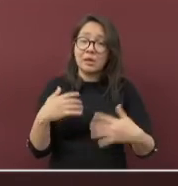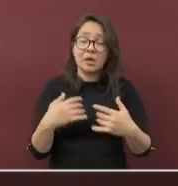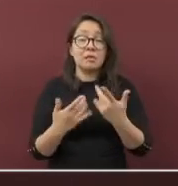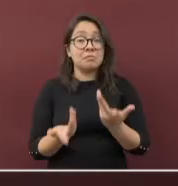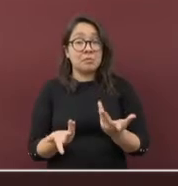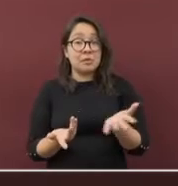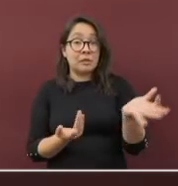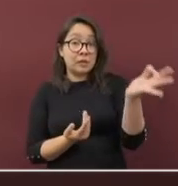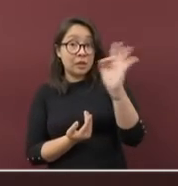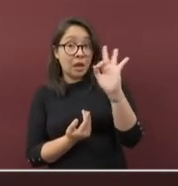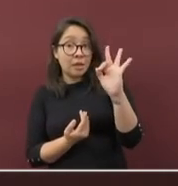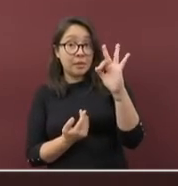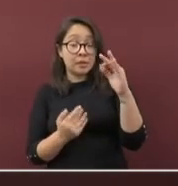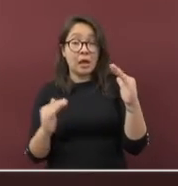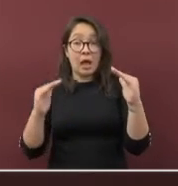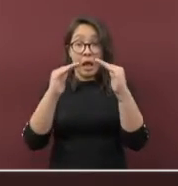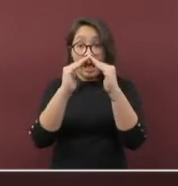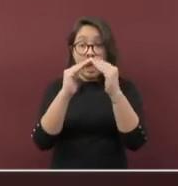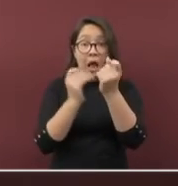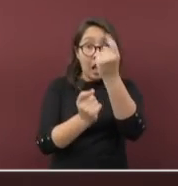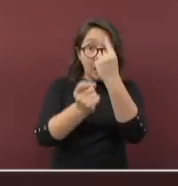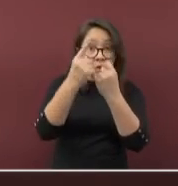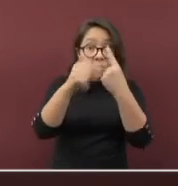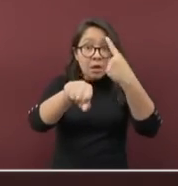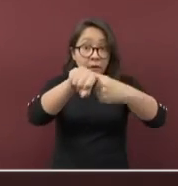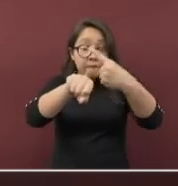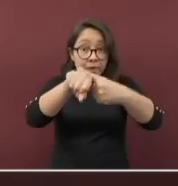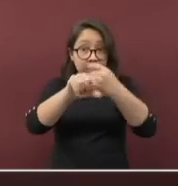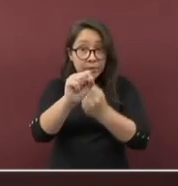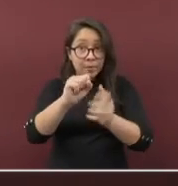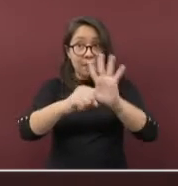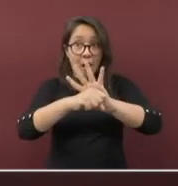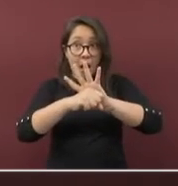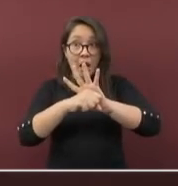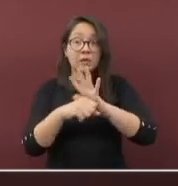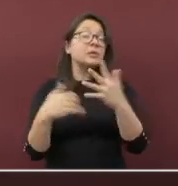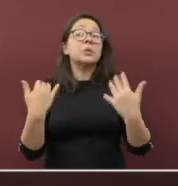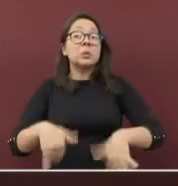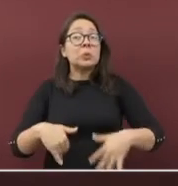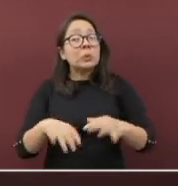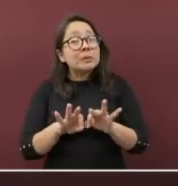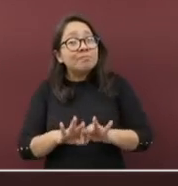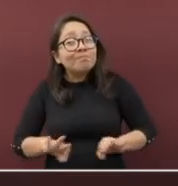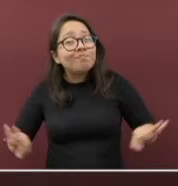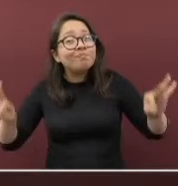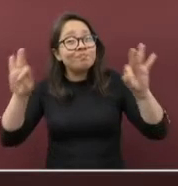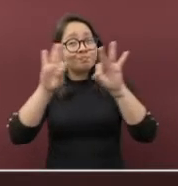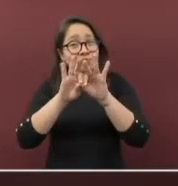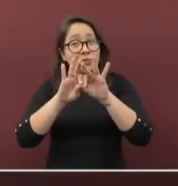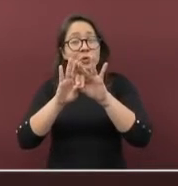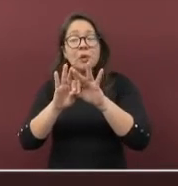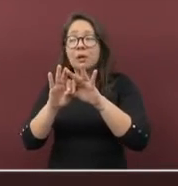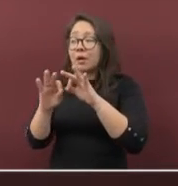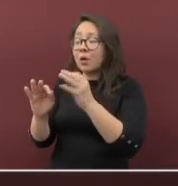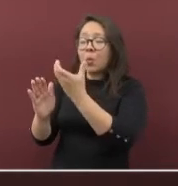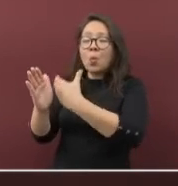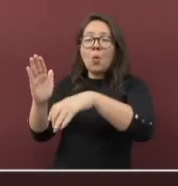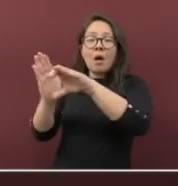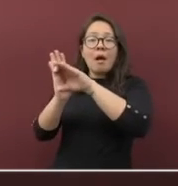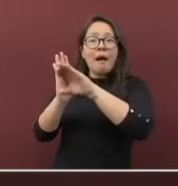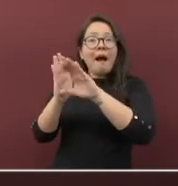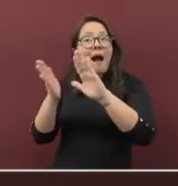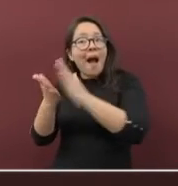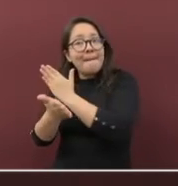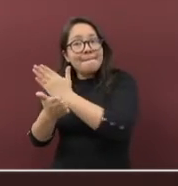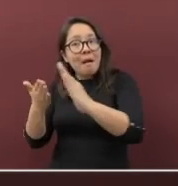alguien en su casa está contagiado con kobe 19 es importante asignarle una habitación